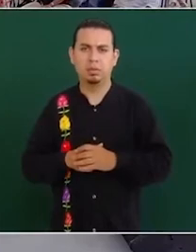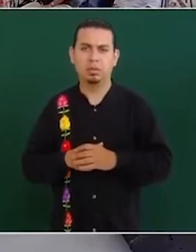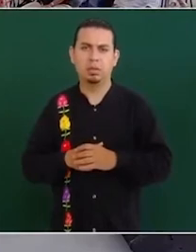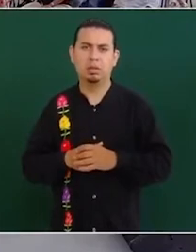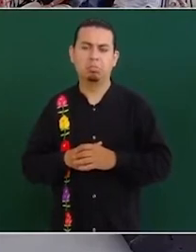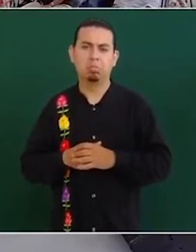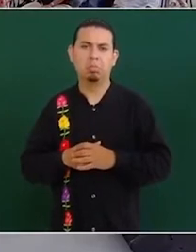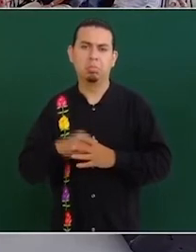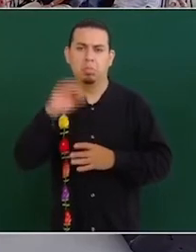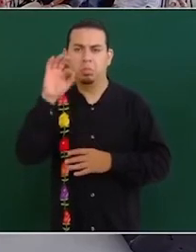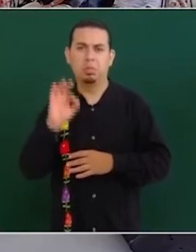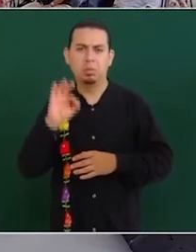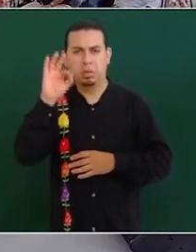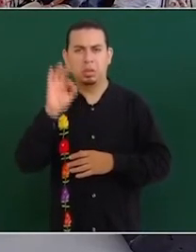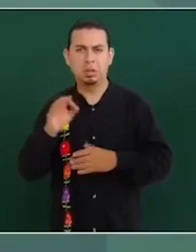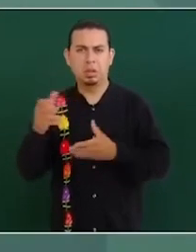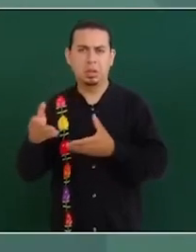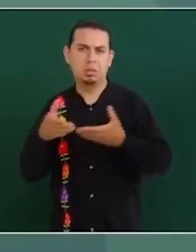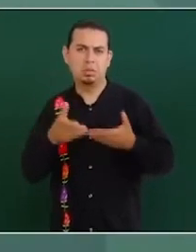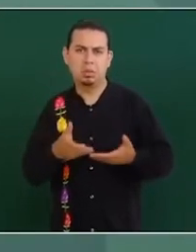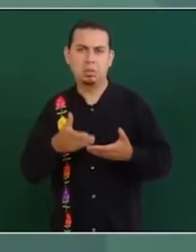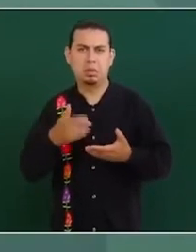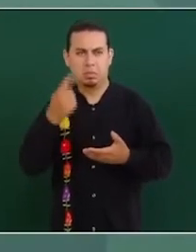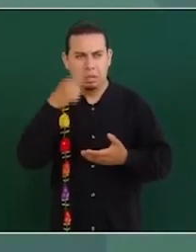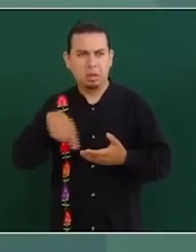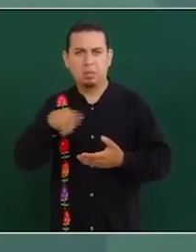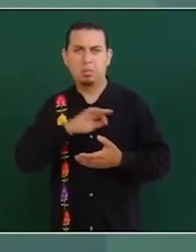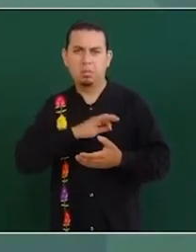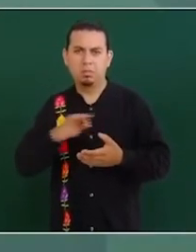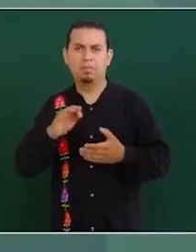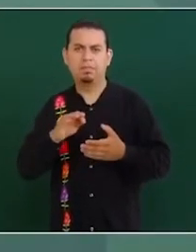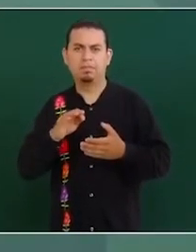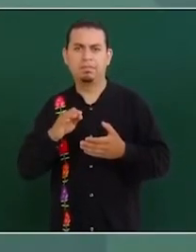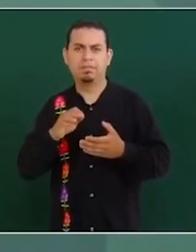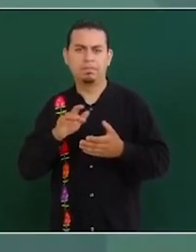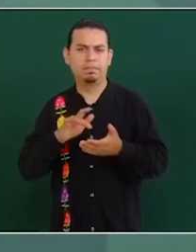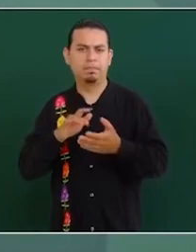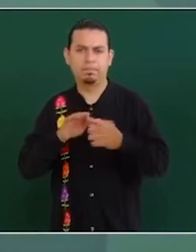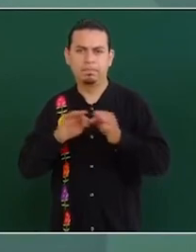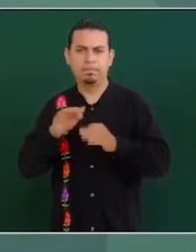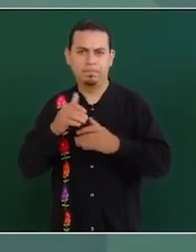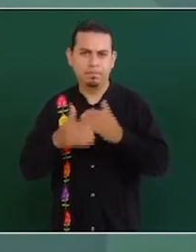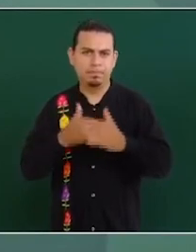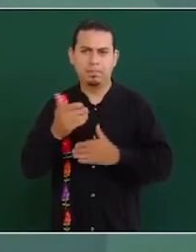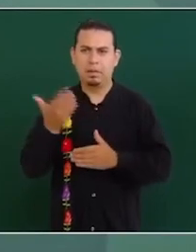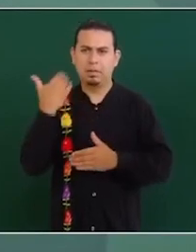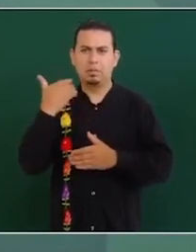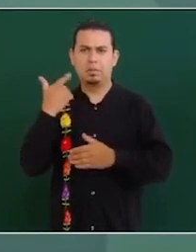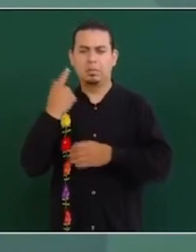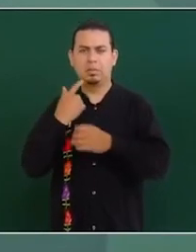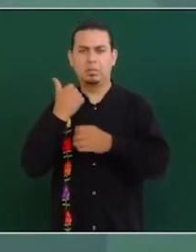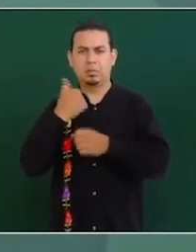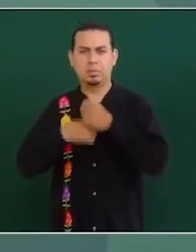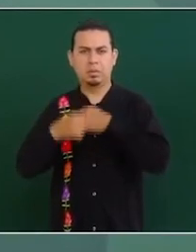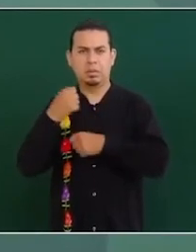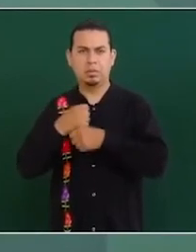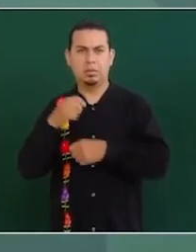créditos de Nacional Financiera en el sexenio pasado